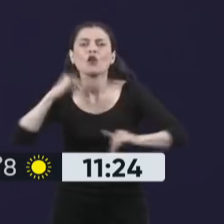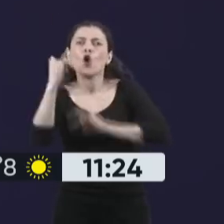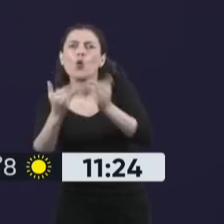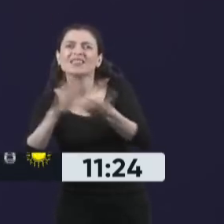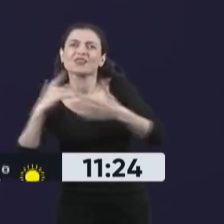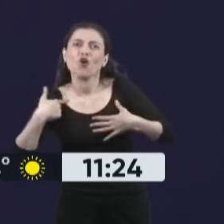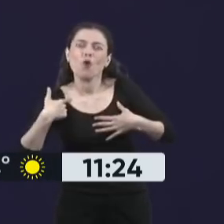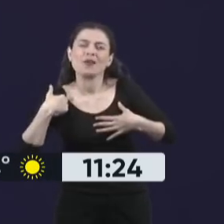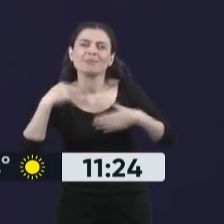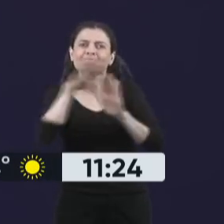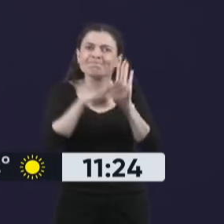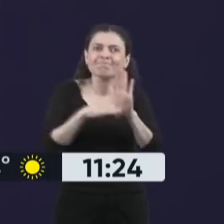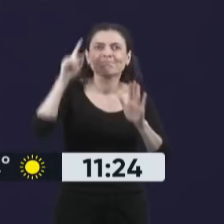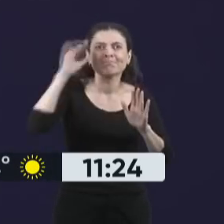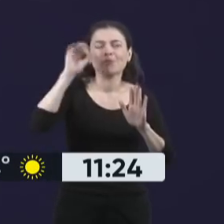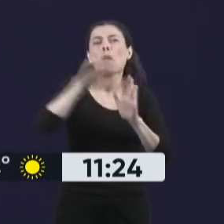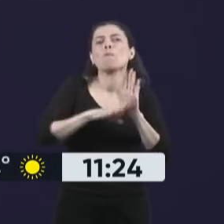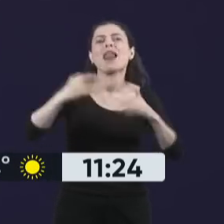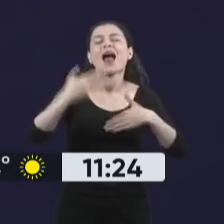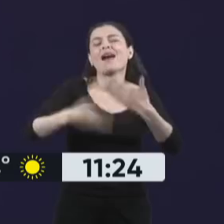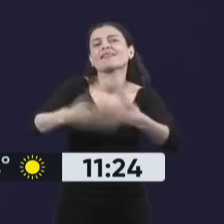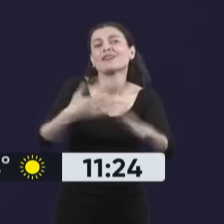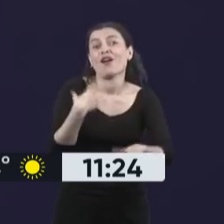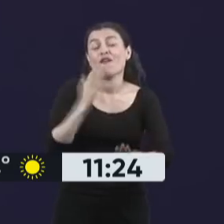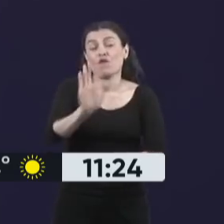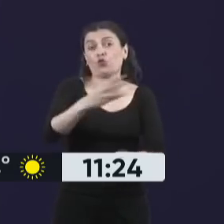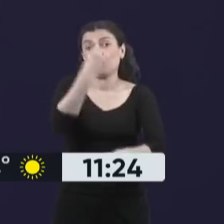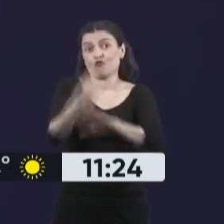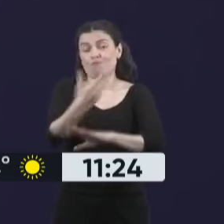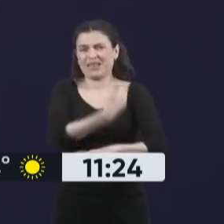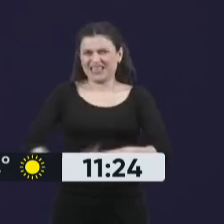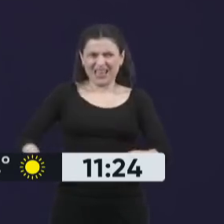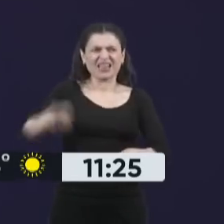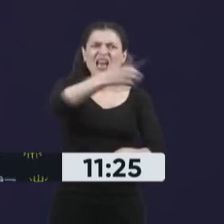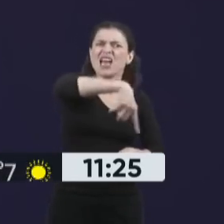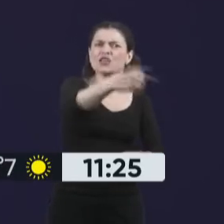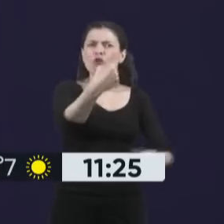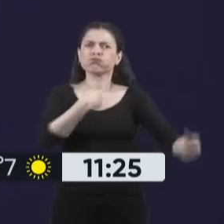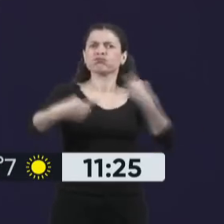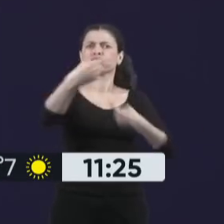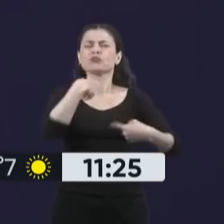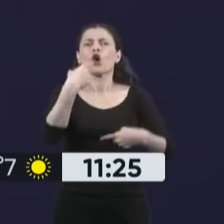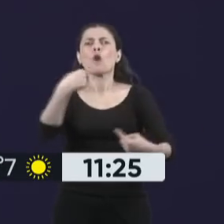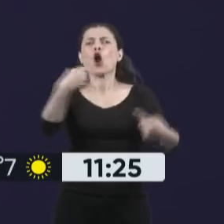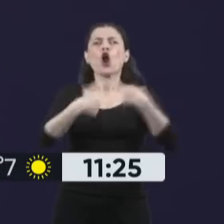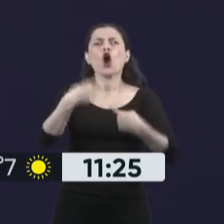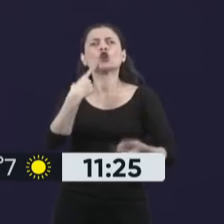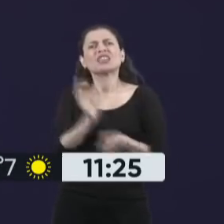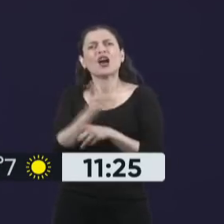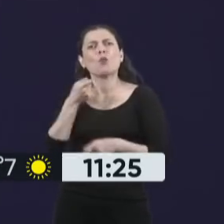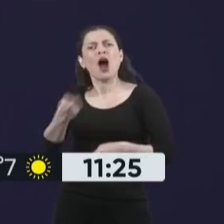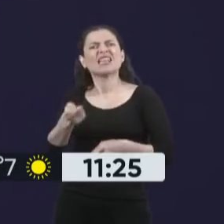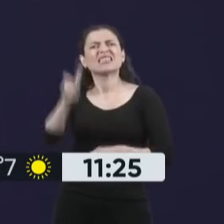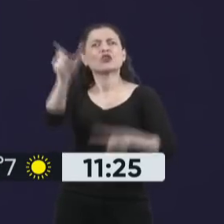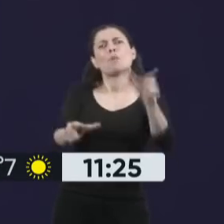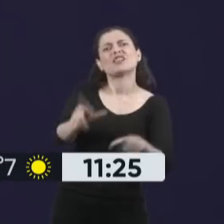gran parte del espectro periodístico y político nos acusaba de querer matar gente y de querer ir en